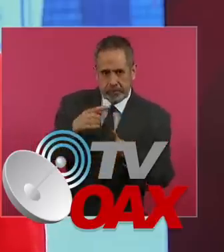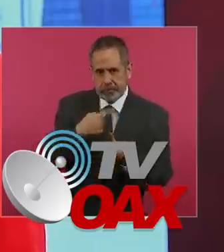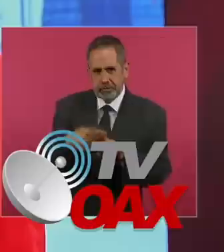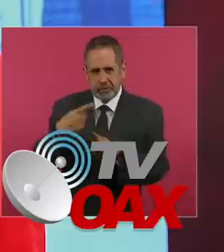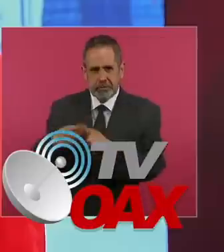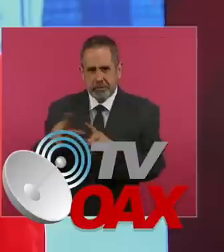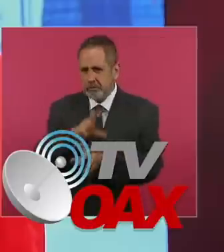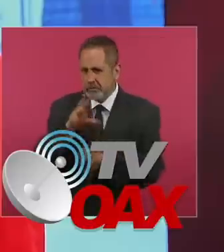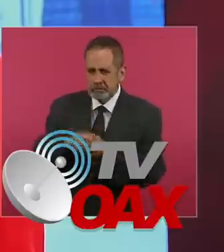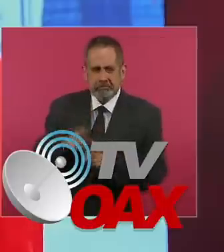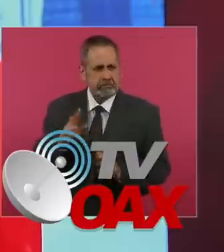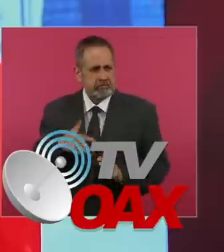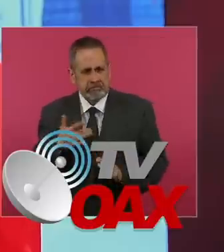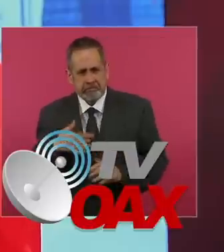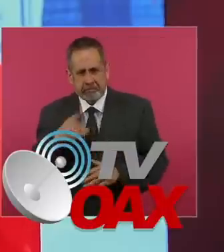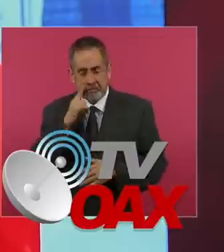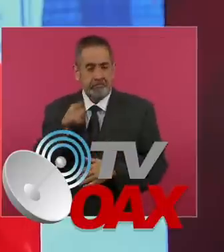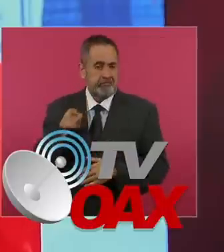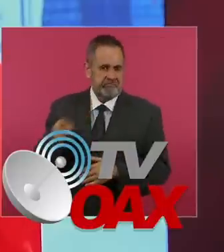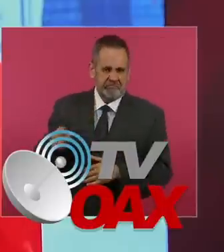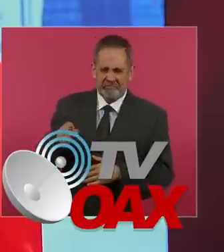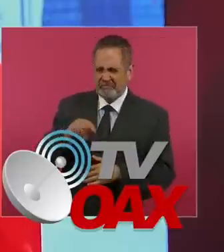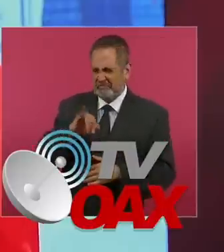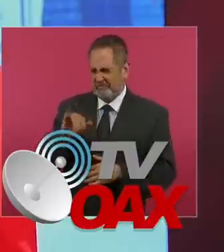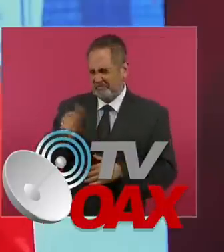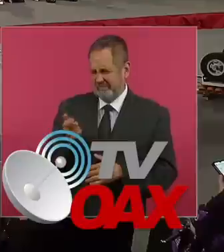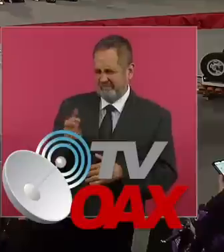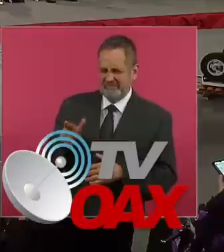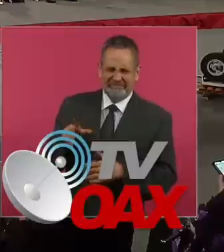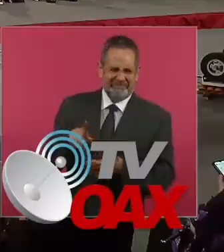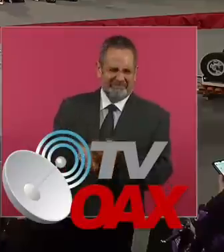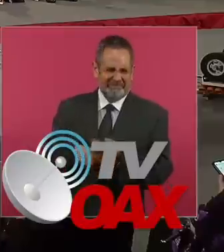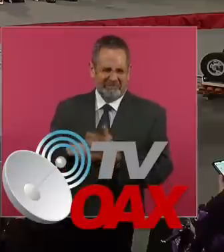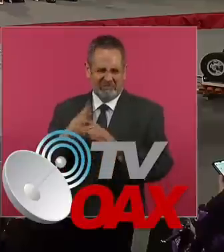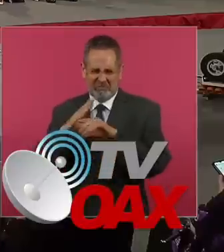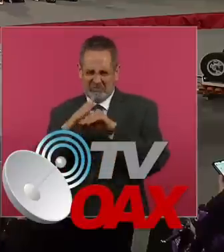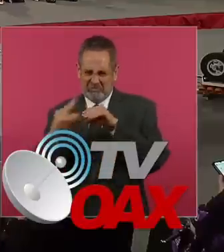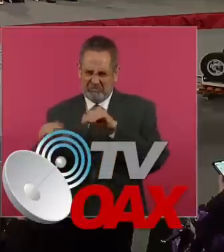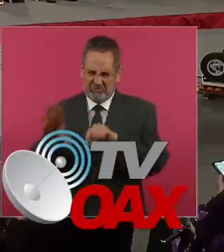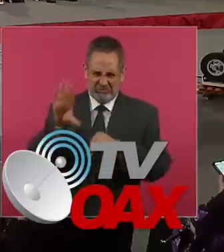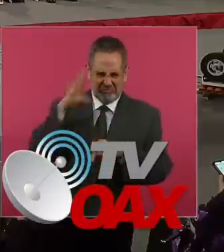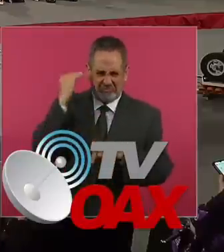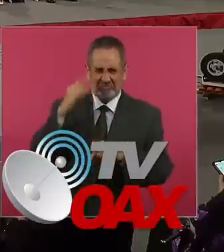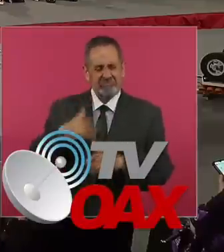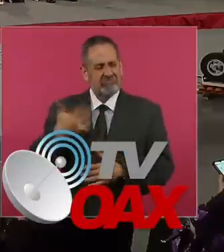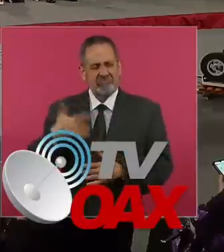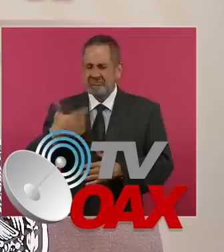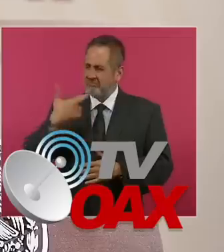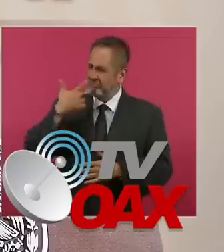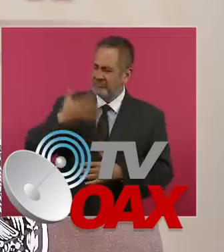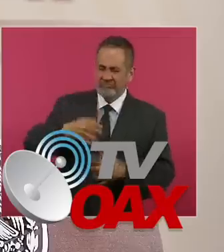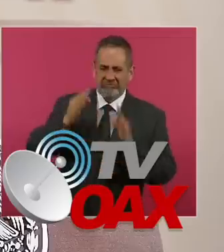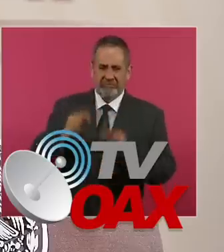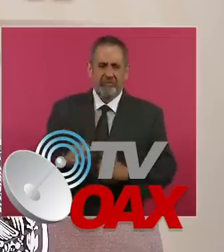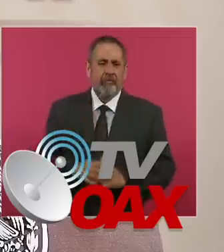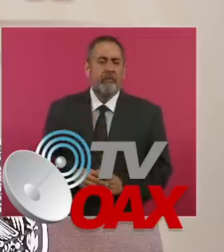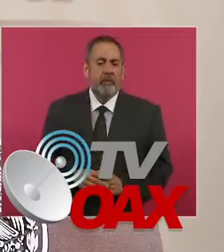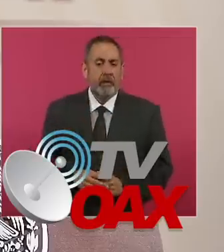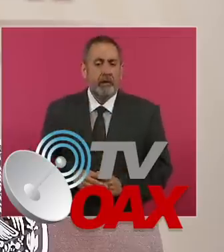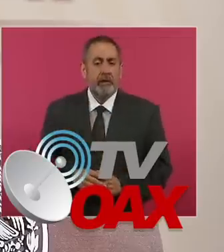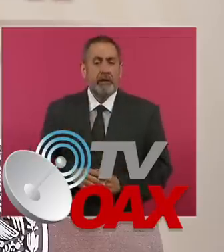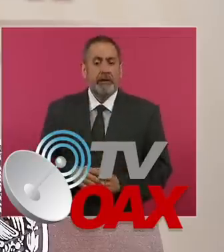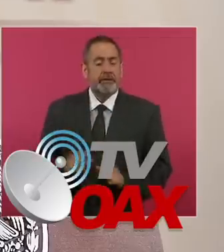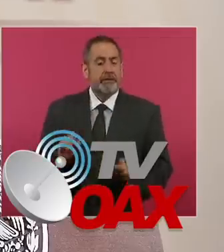y buscando que este jaguar rodante siempre nos dé la mejor experiencia en el viaje que vamos a hacer. En la siguiente